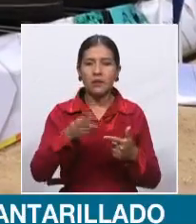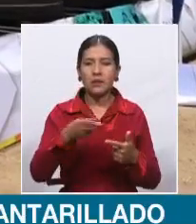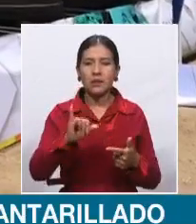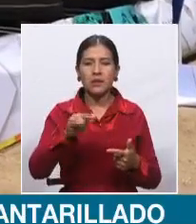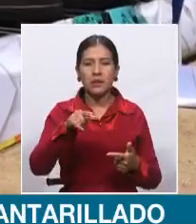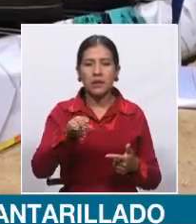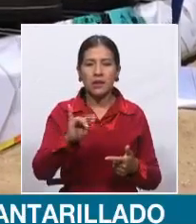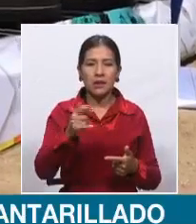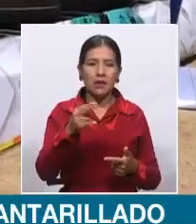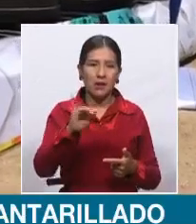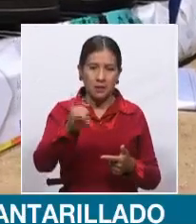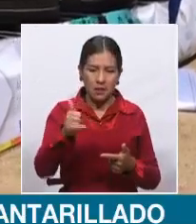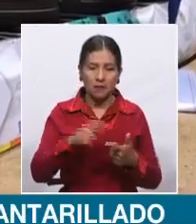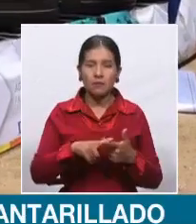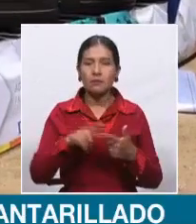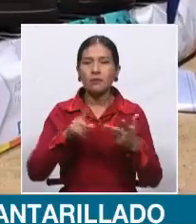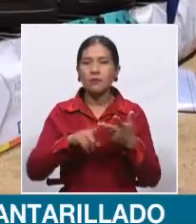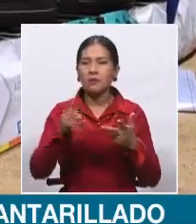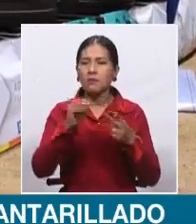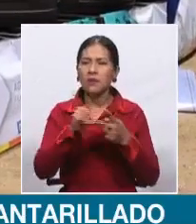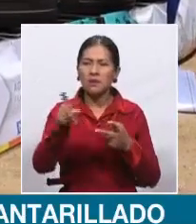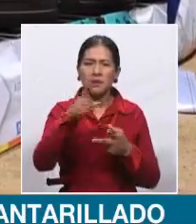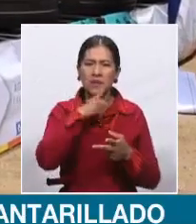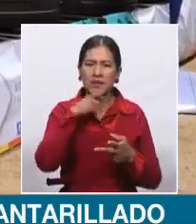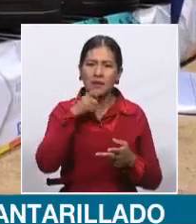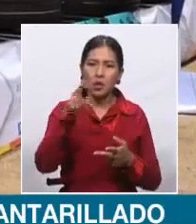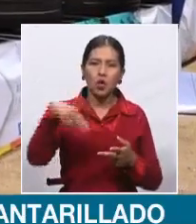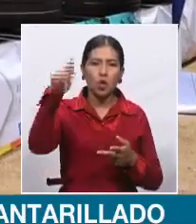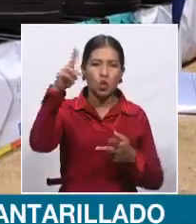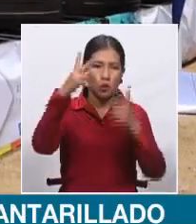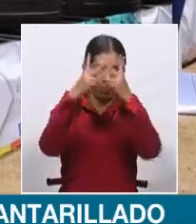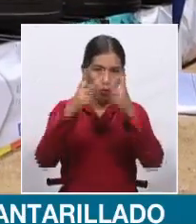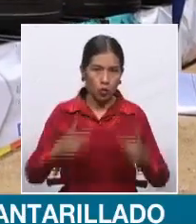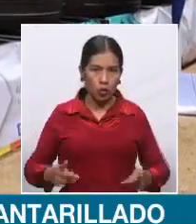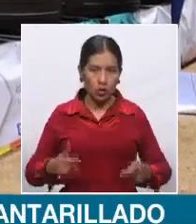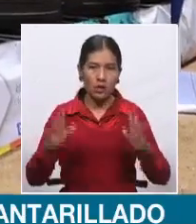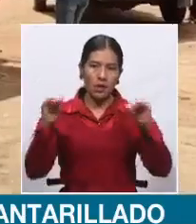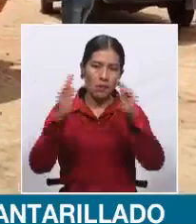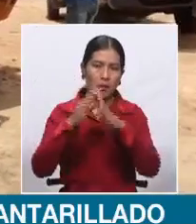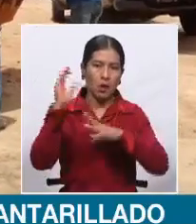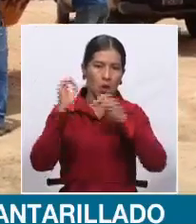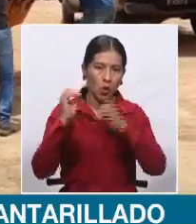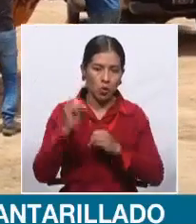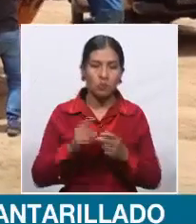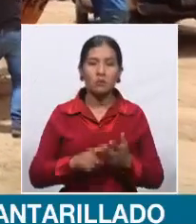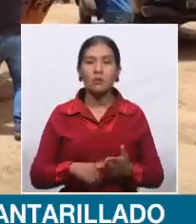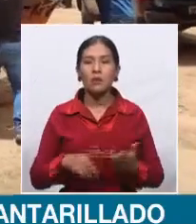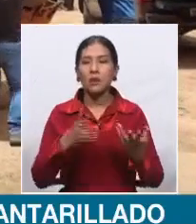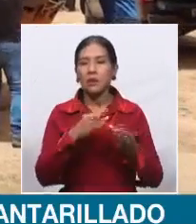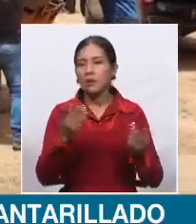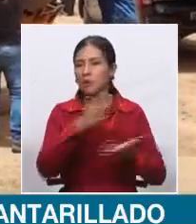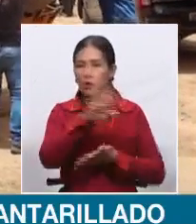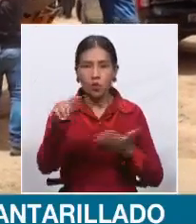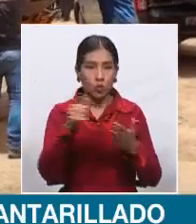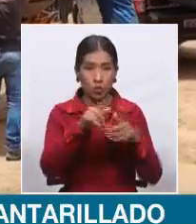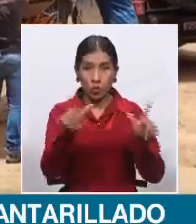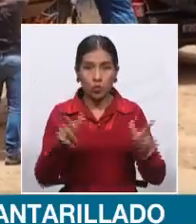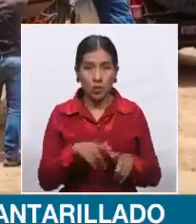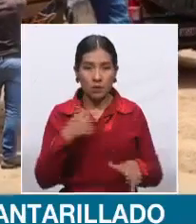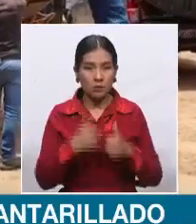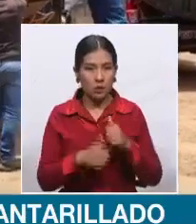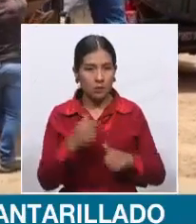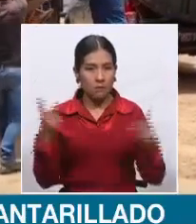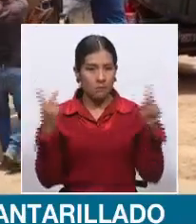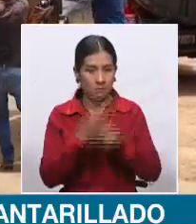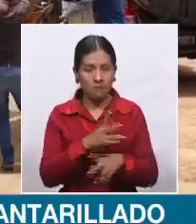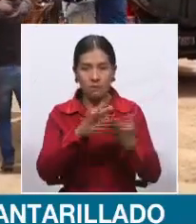Chiquitanía, las regiones más áridas del norte de Potosí, de La Paz, de Oruro. Entonces, a estos municipios, a